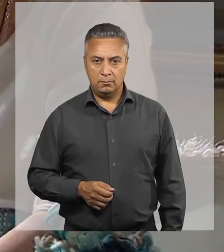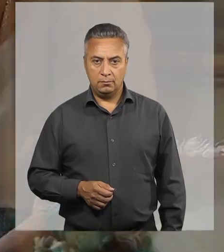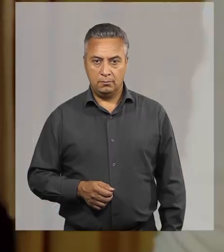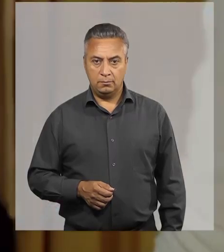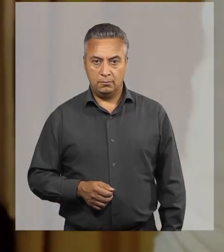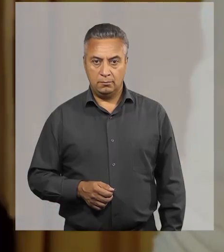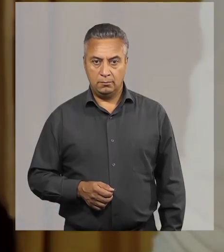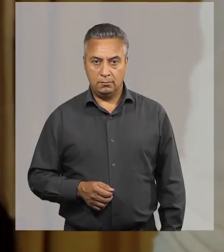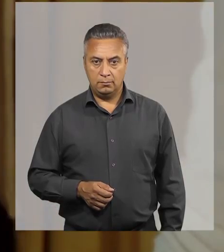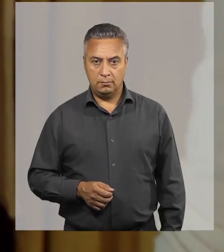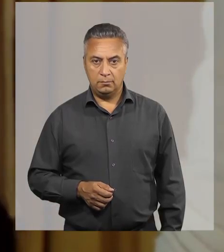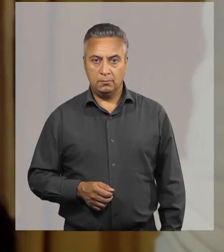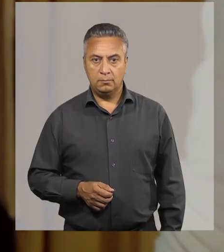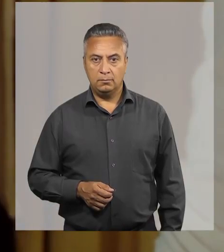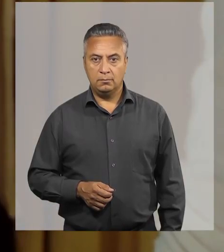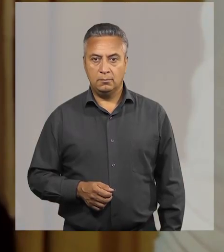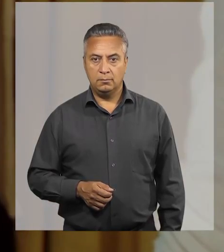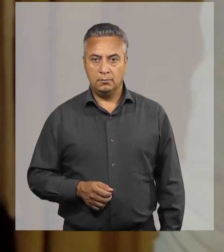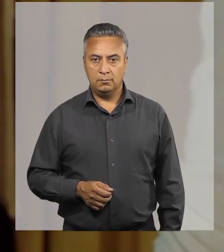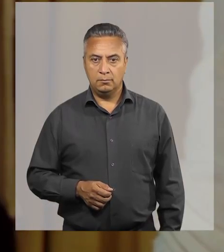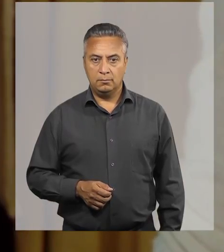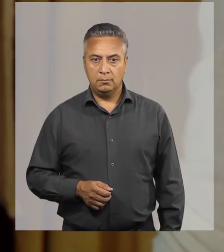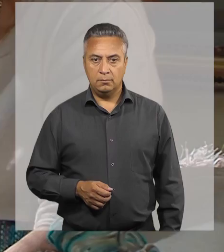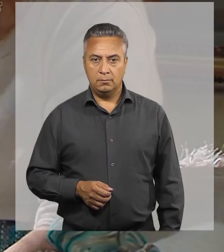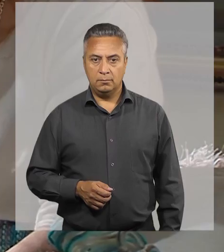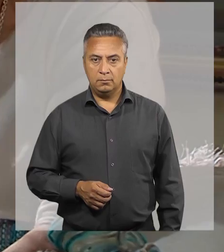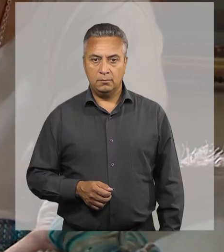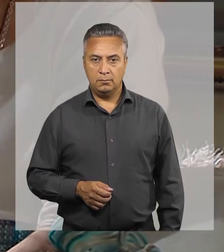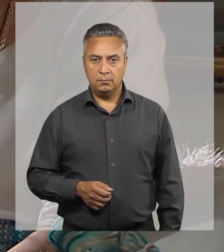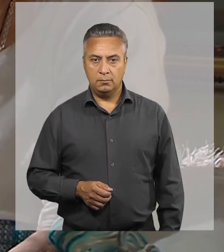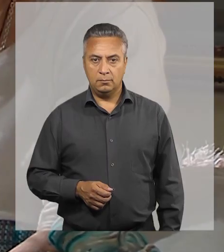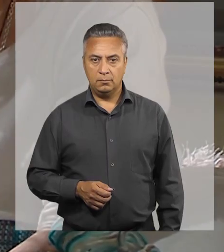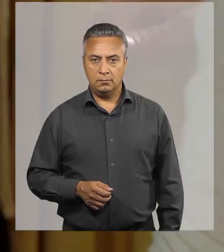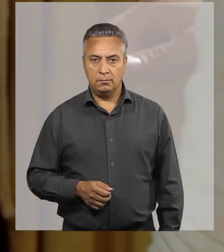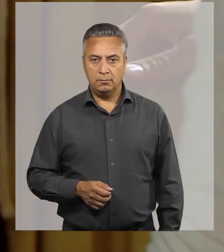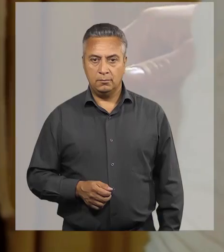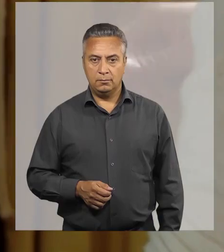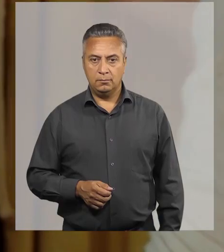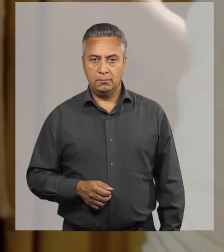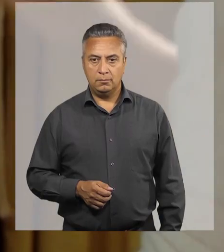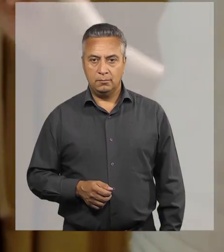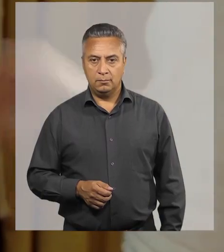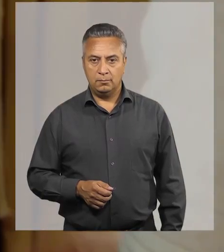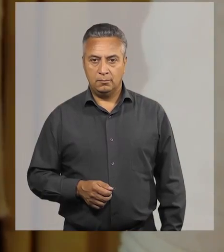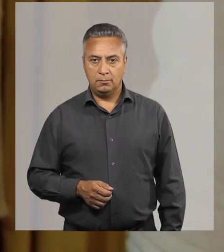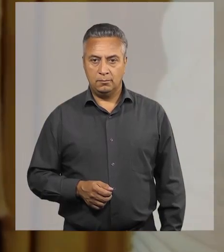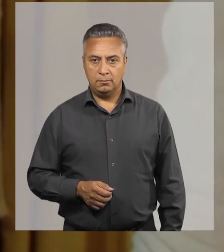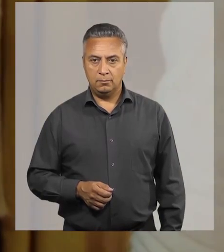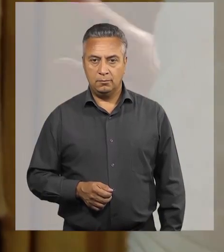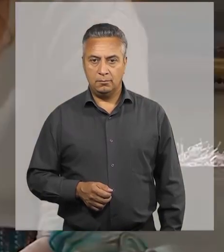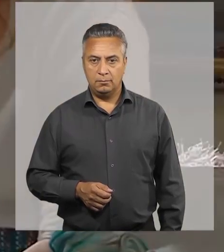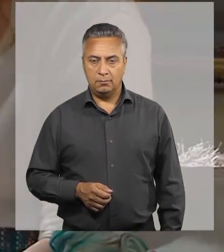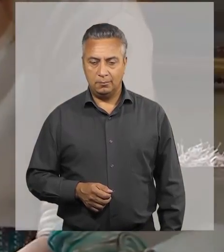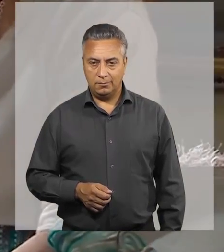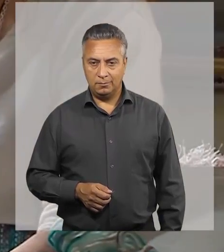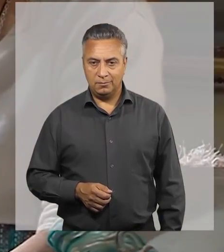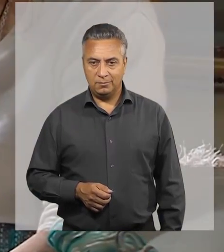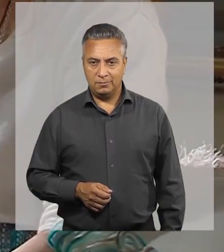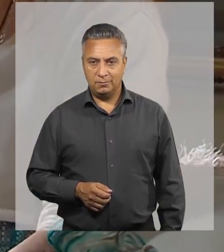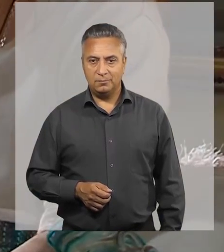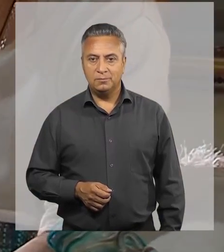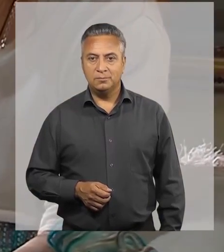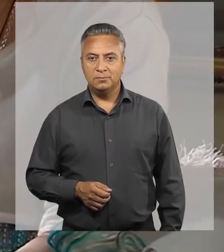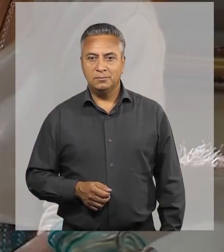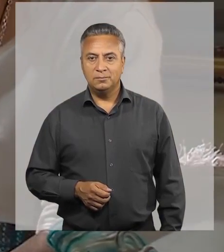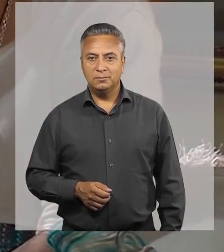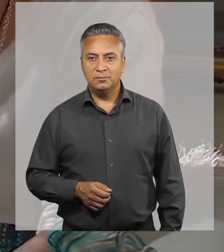eso? Pero ahora yo vivo lejos. ¿De tu papá? Sí. ¡No! ¡No!